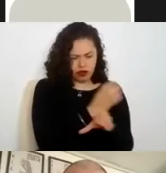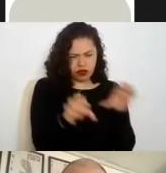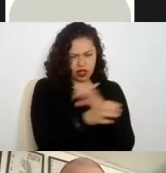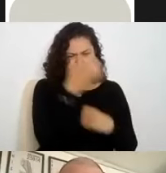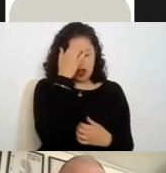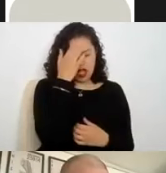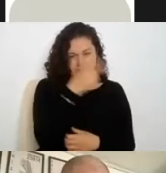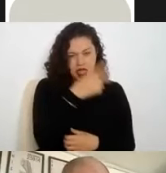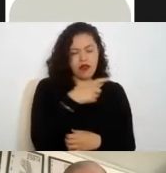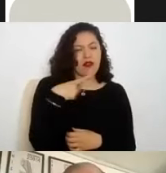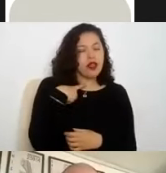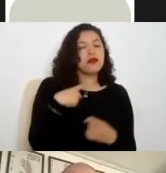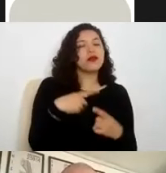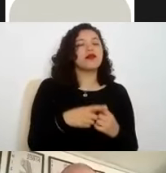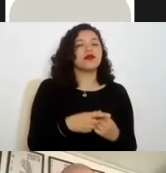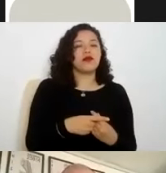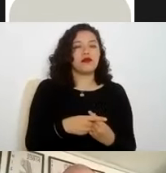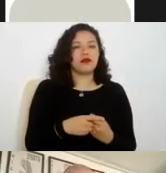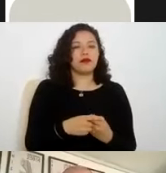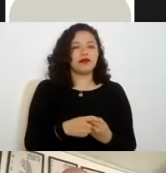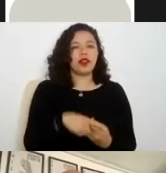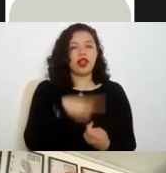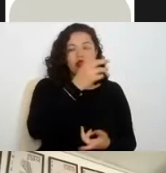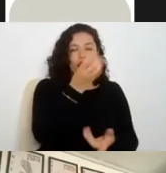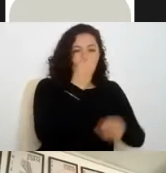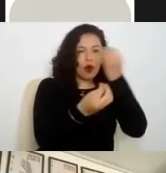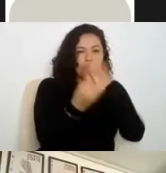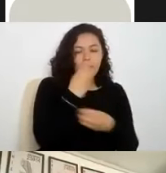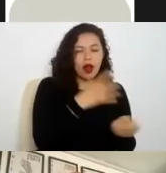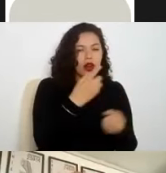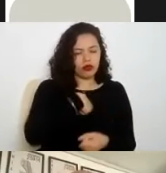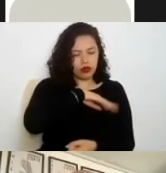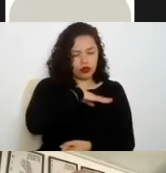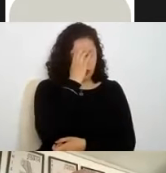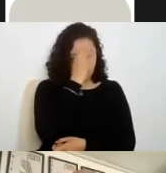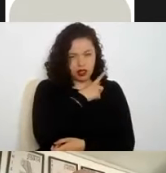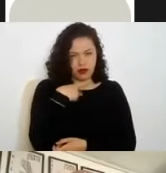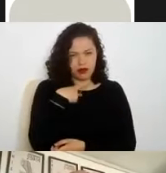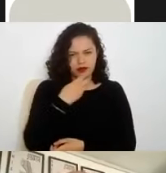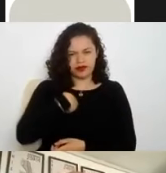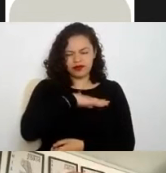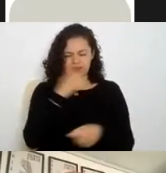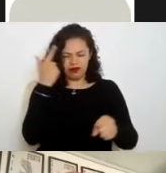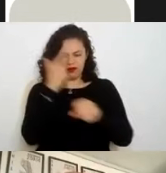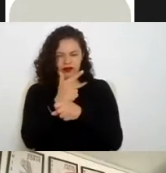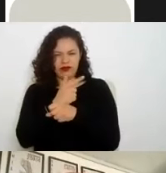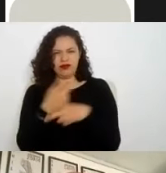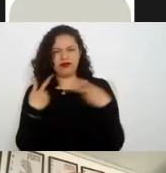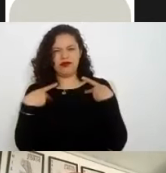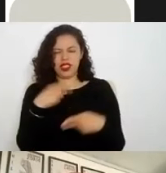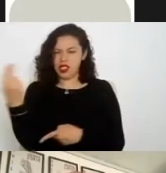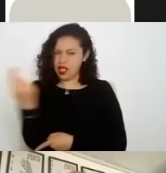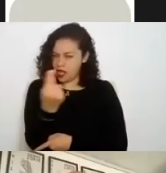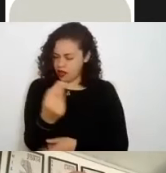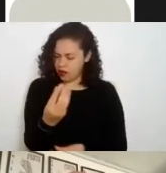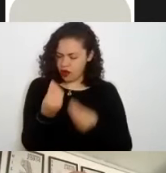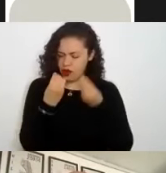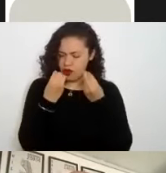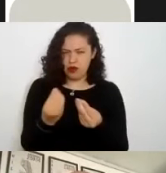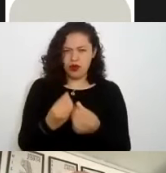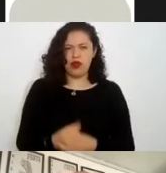conocer lo que están consumiendo. Y nos dábamos cuenta que pues es gente muy necesitada, que el darles